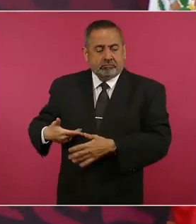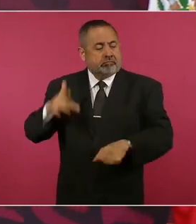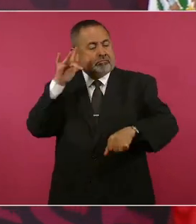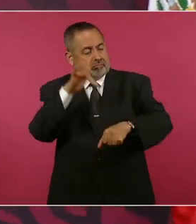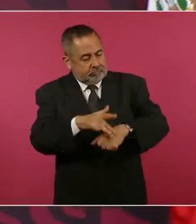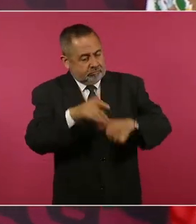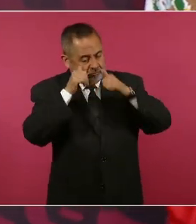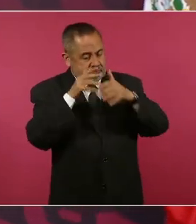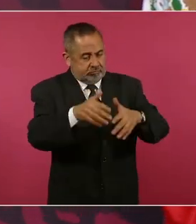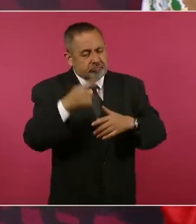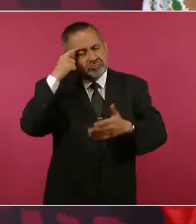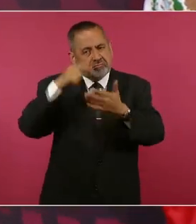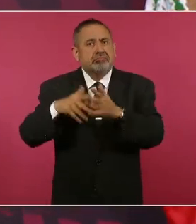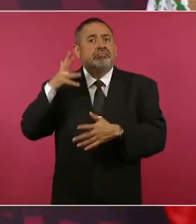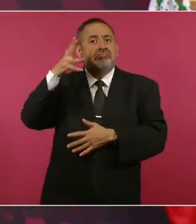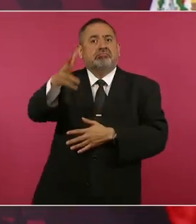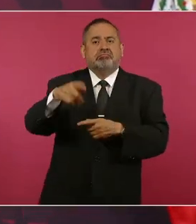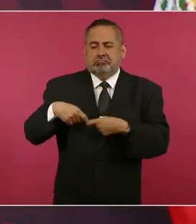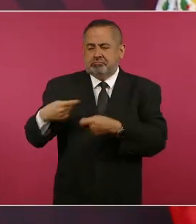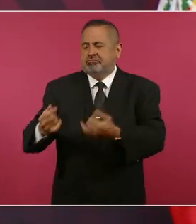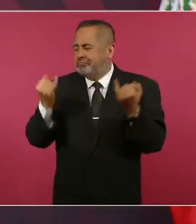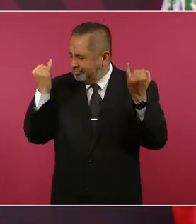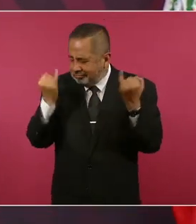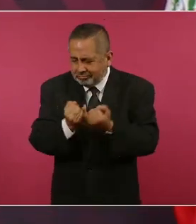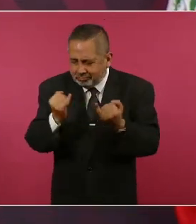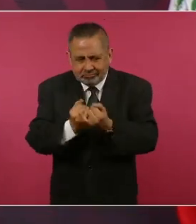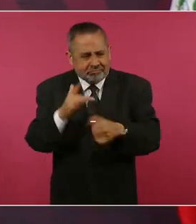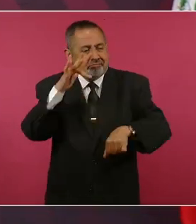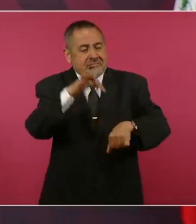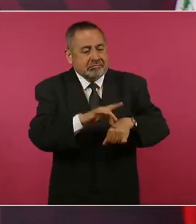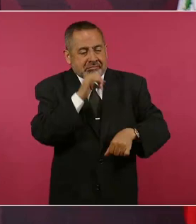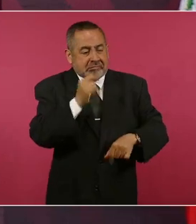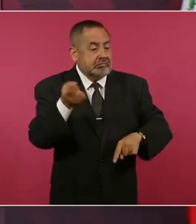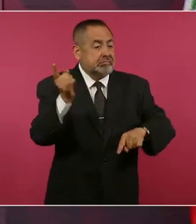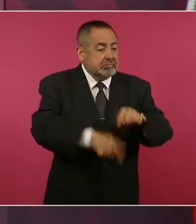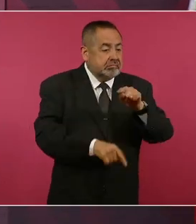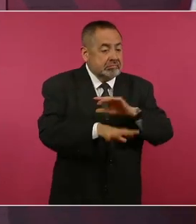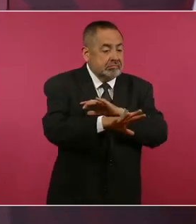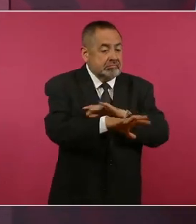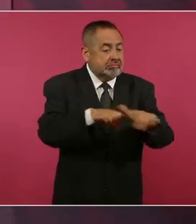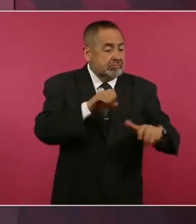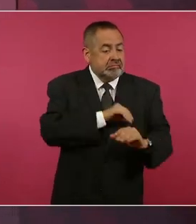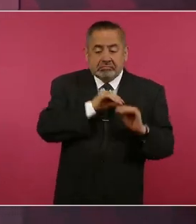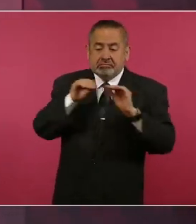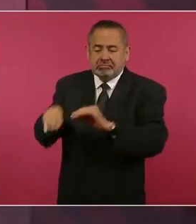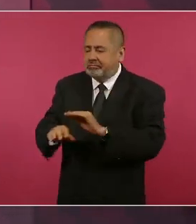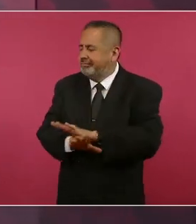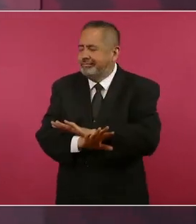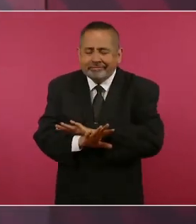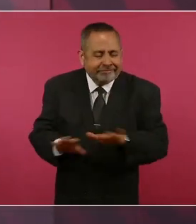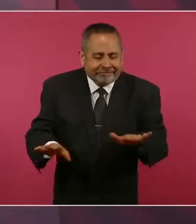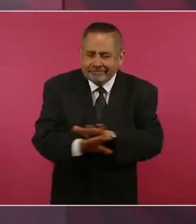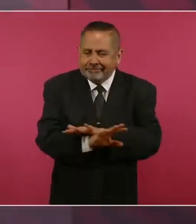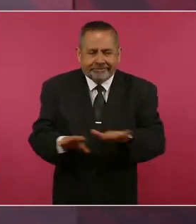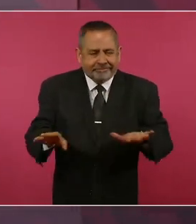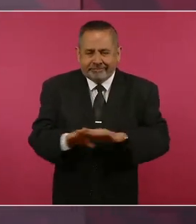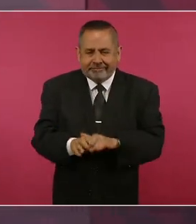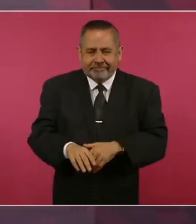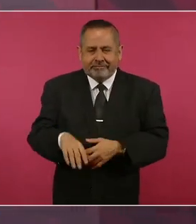así va a ser al futuro. No hay nada que temer sobre los